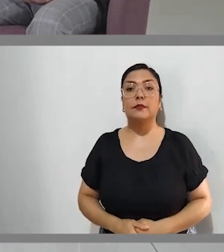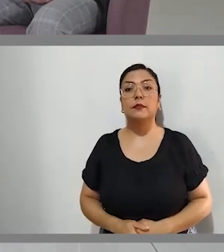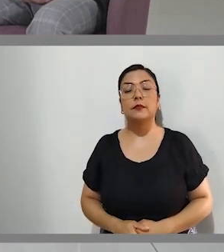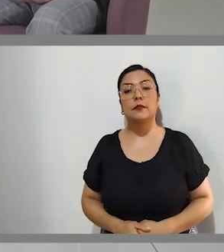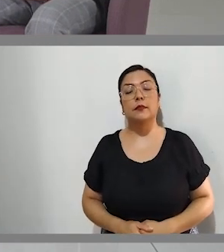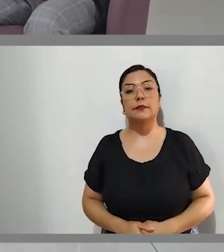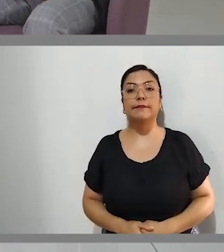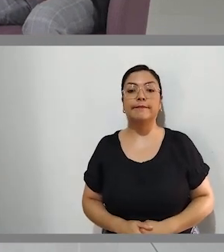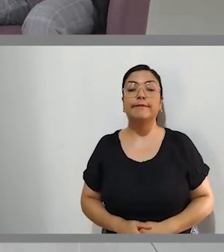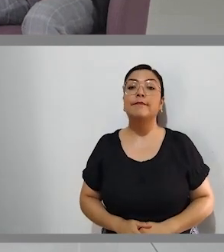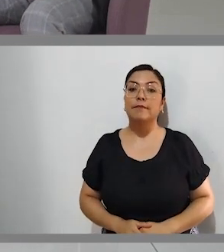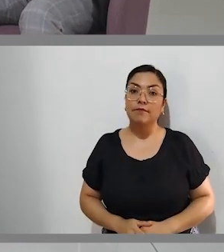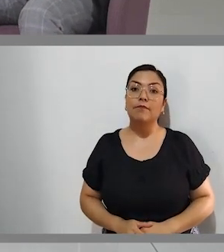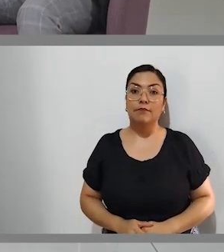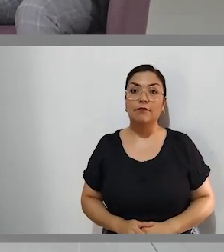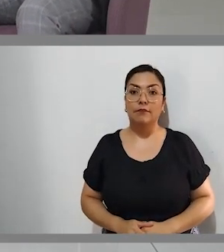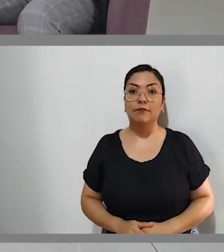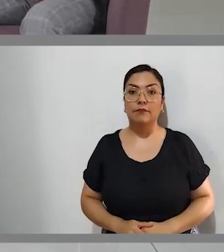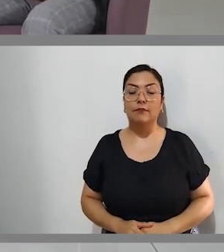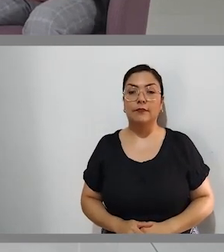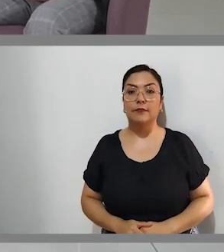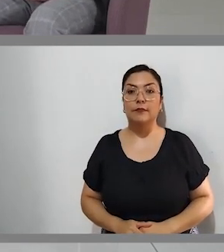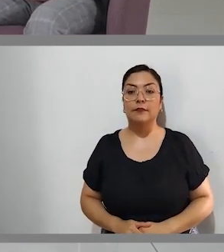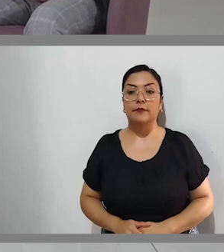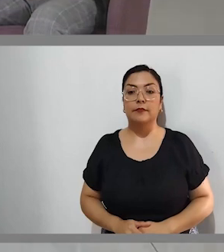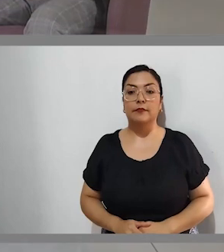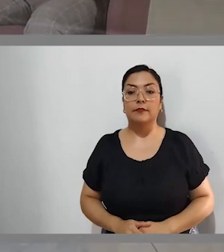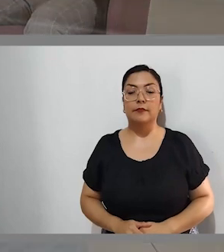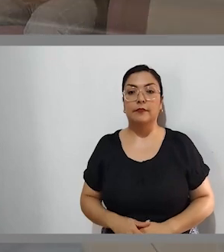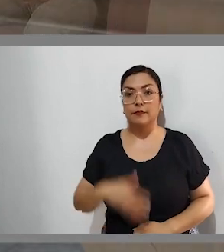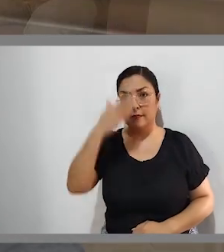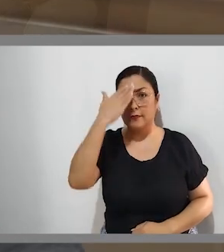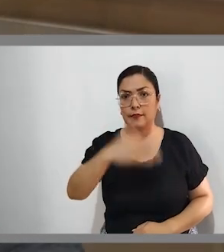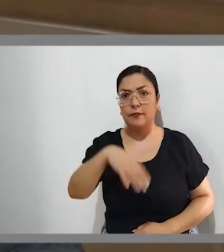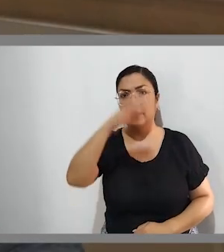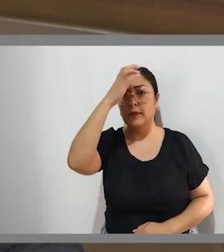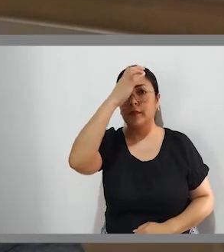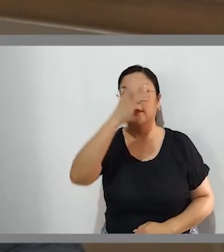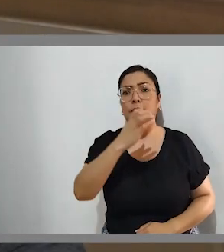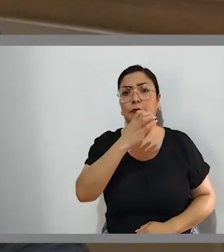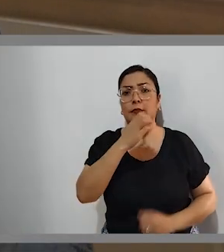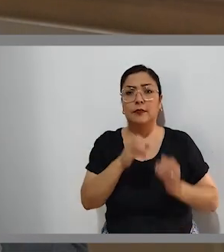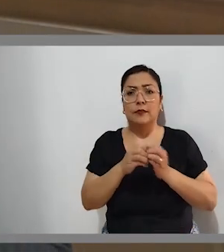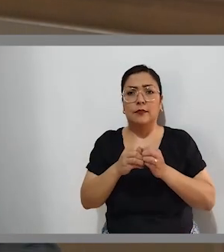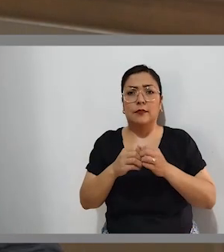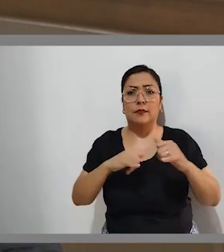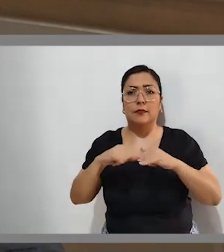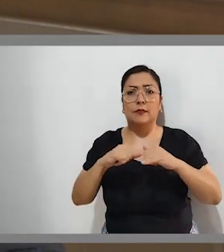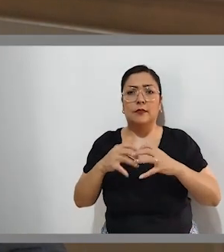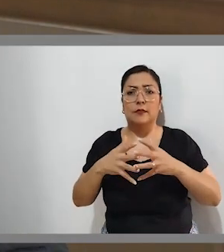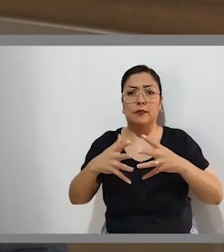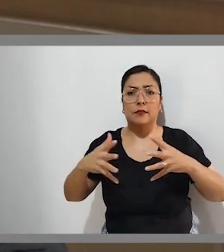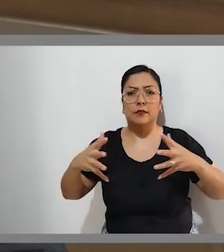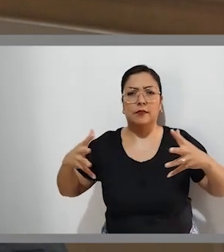ello. Claro que sí. Efectivamente tenemos un territorio bastante amplio con